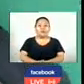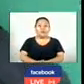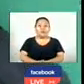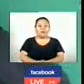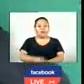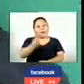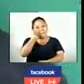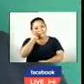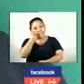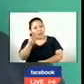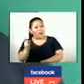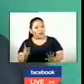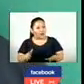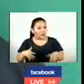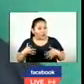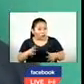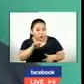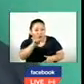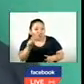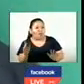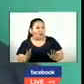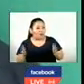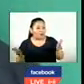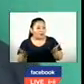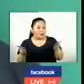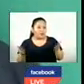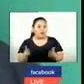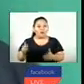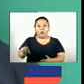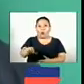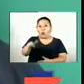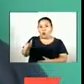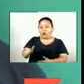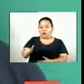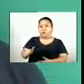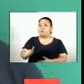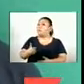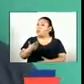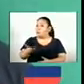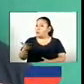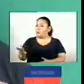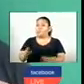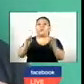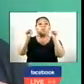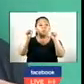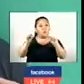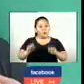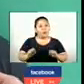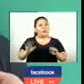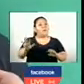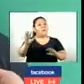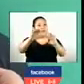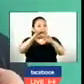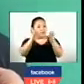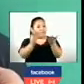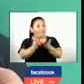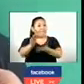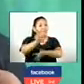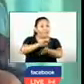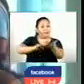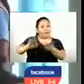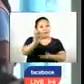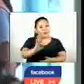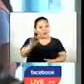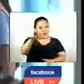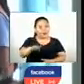evaluar cuál fue su participación y qué otras acciones se podrían hacer enfocadas a mejorar las condiciones medioambientales del